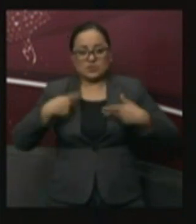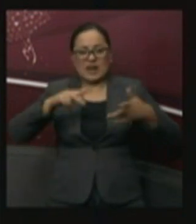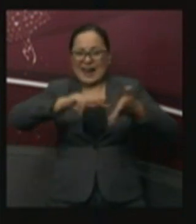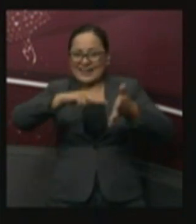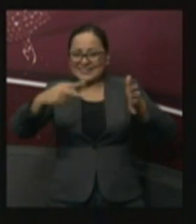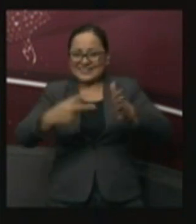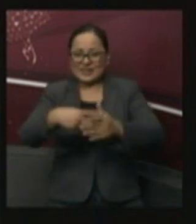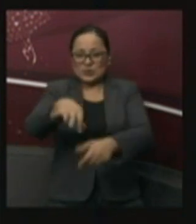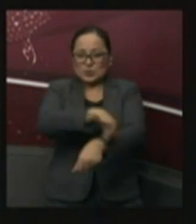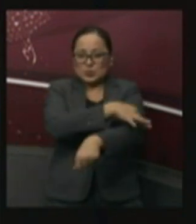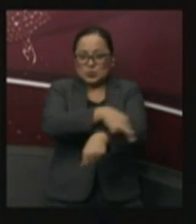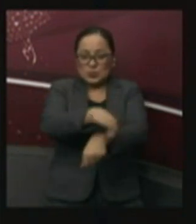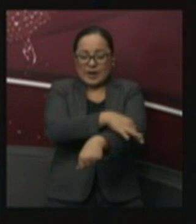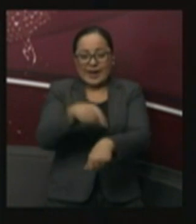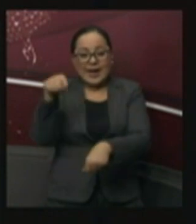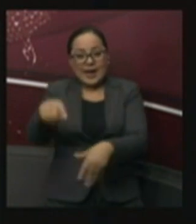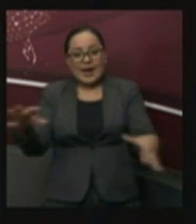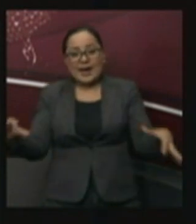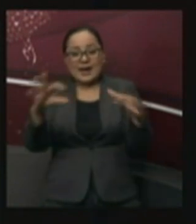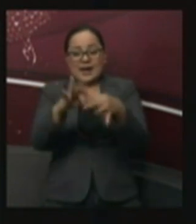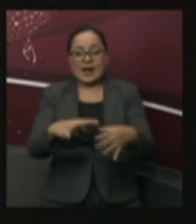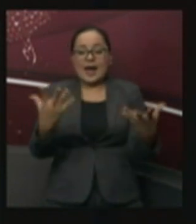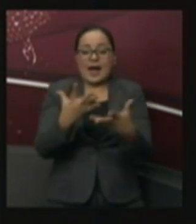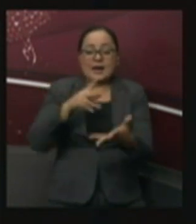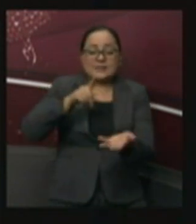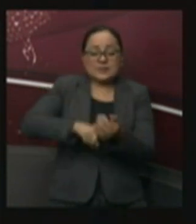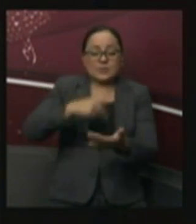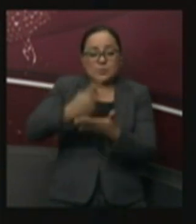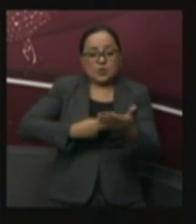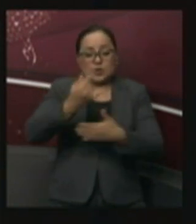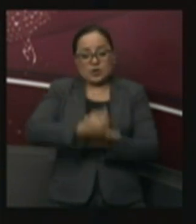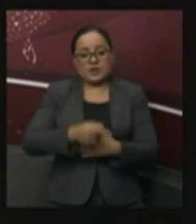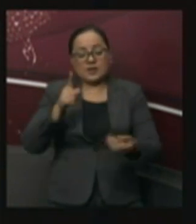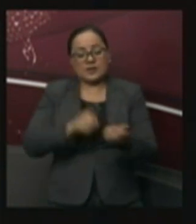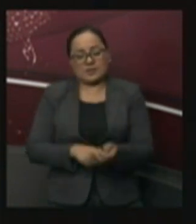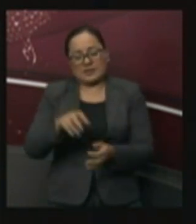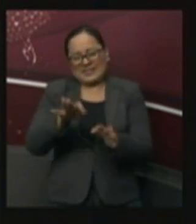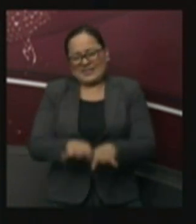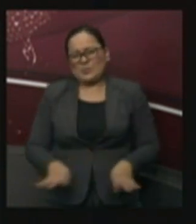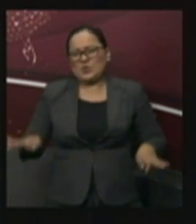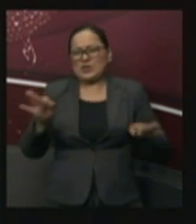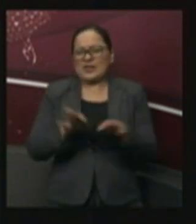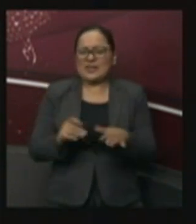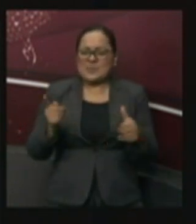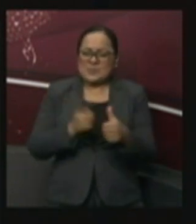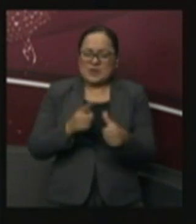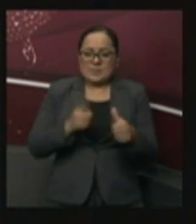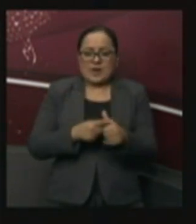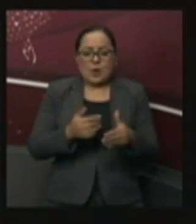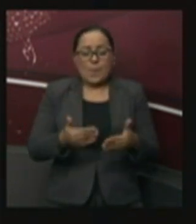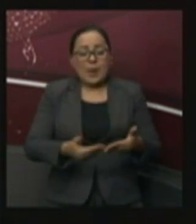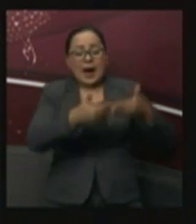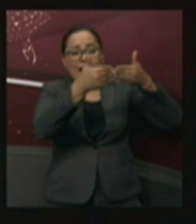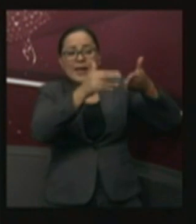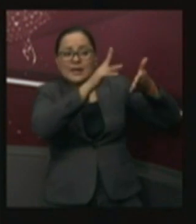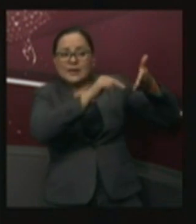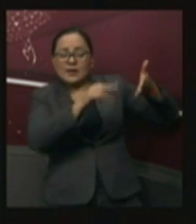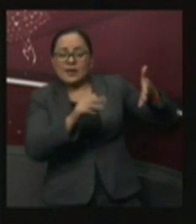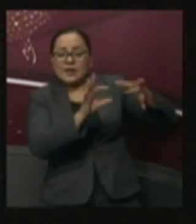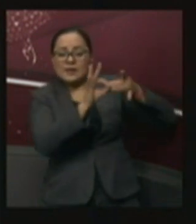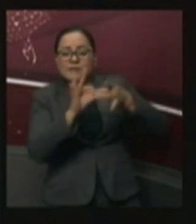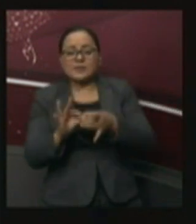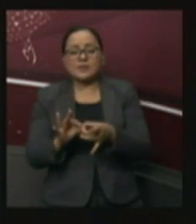que gestan el proyecto arquitectónico desde la semilla. Los murales tendrán que